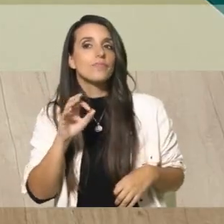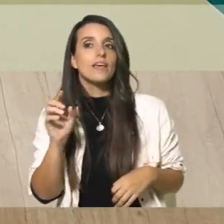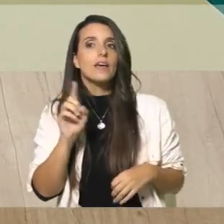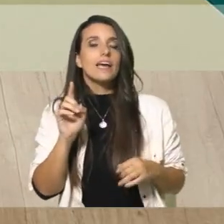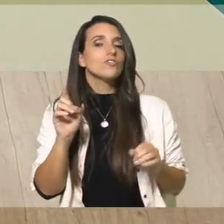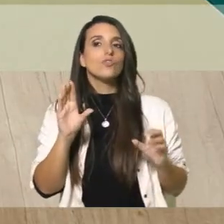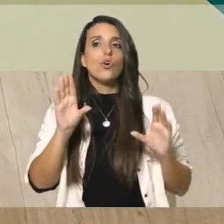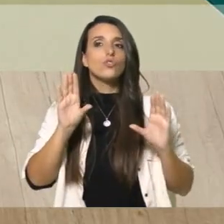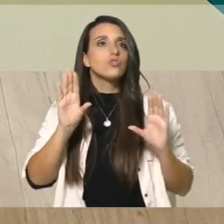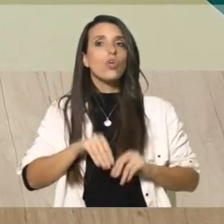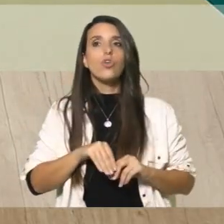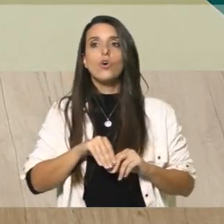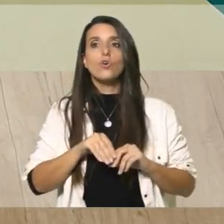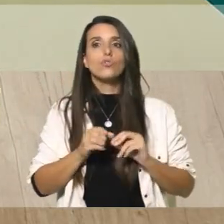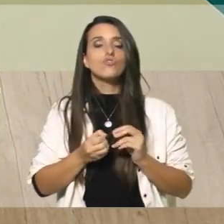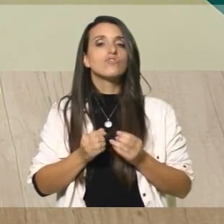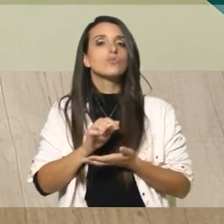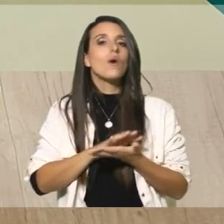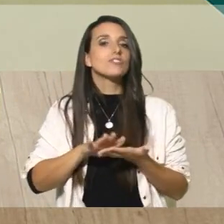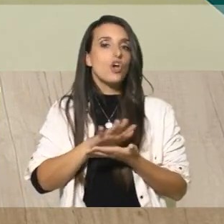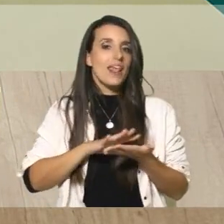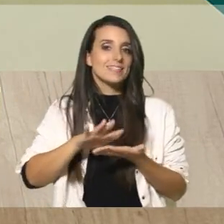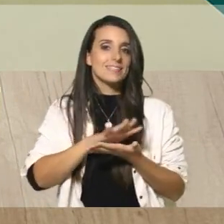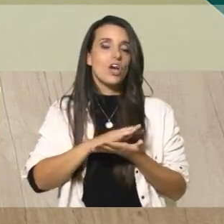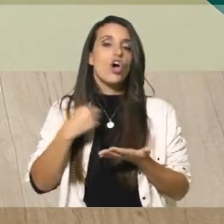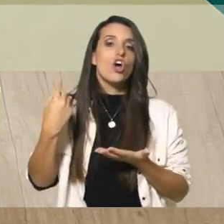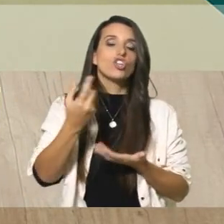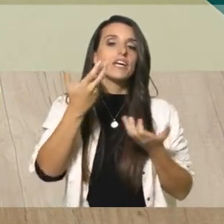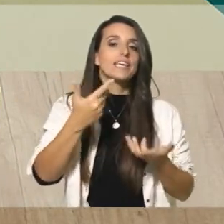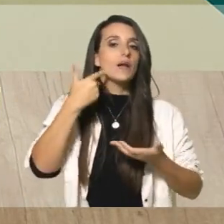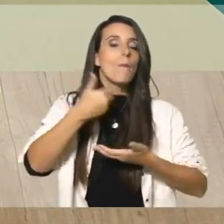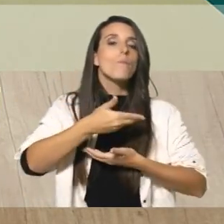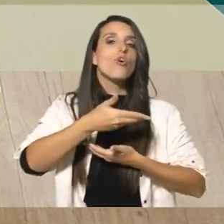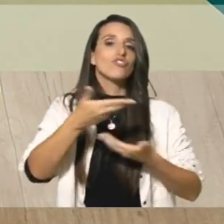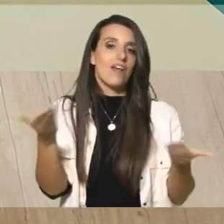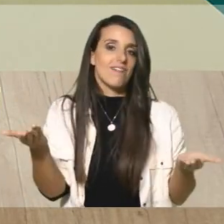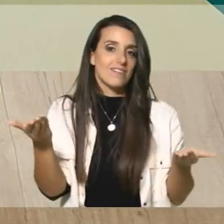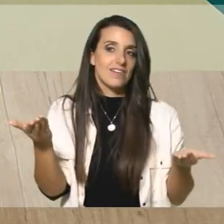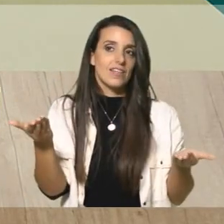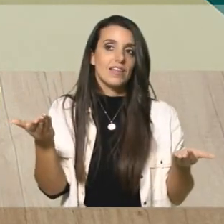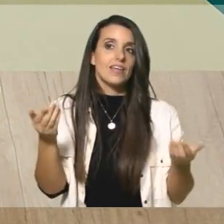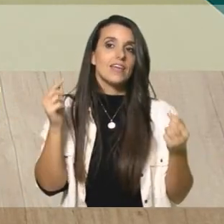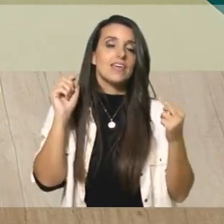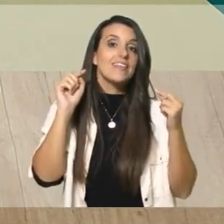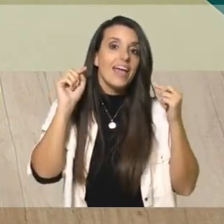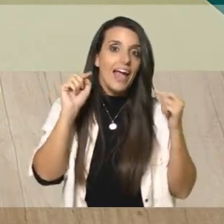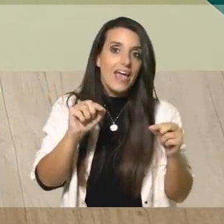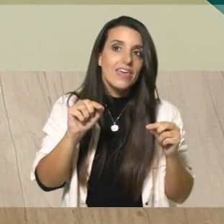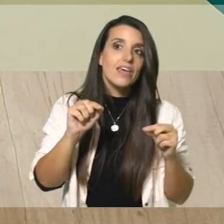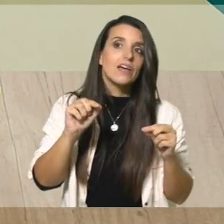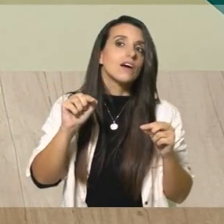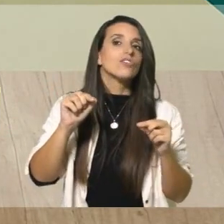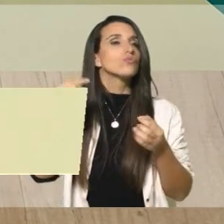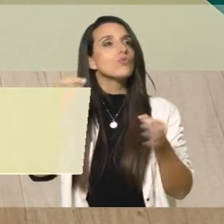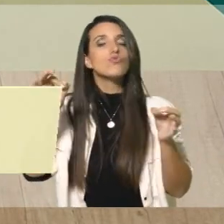nace todo a partir de estas situaciones que nosotros queremos plasmar en el escenario y a partir de eso vino todo lo